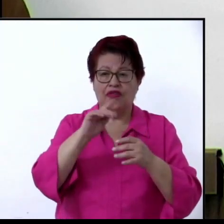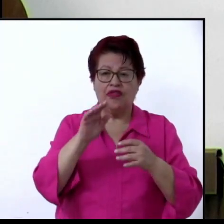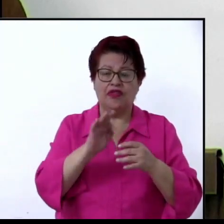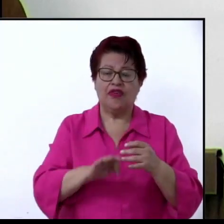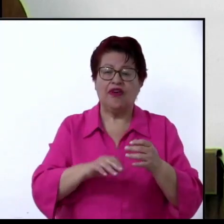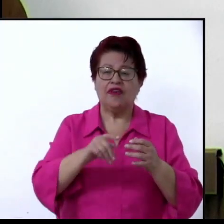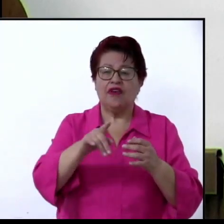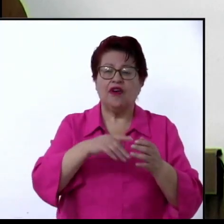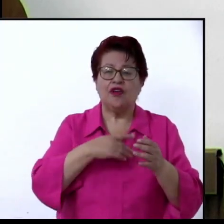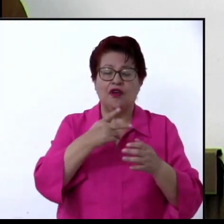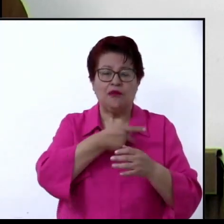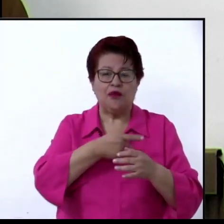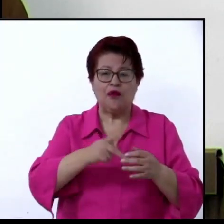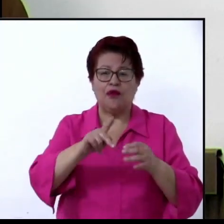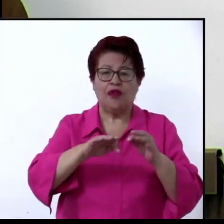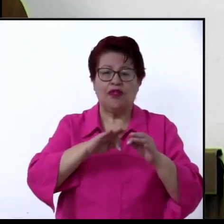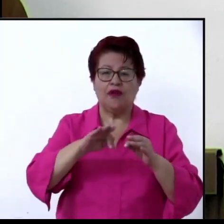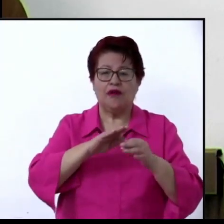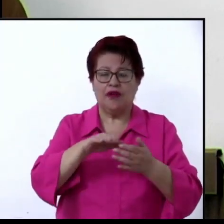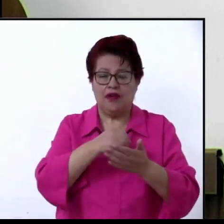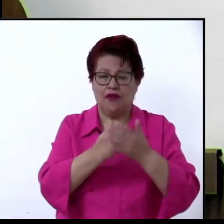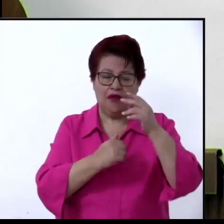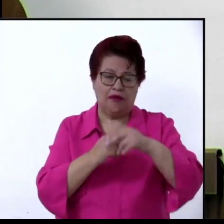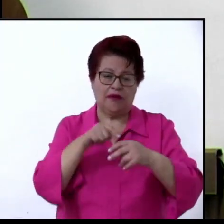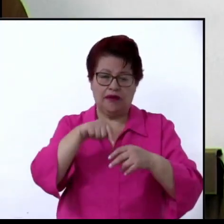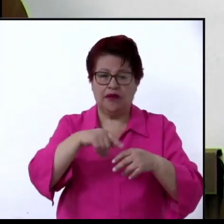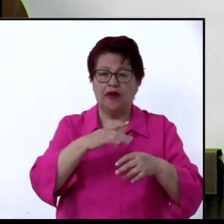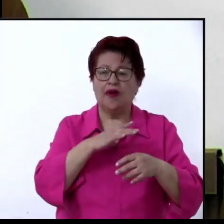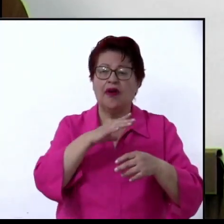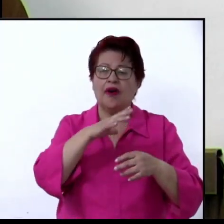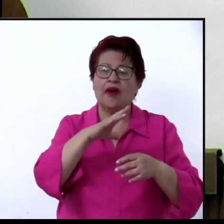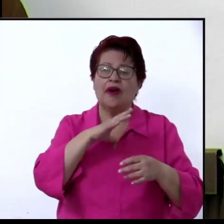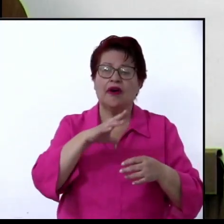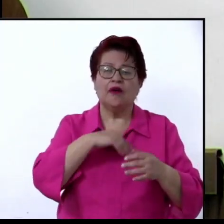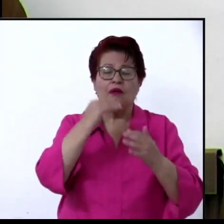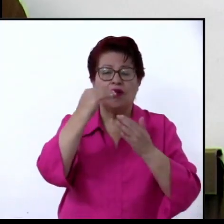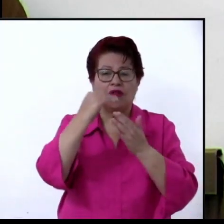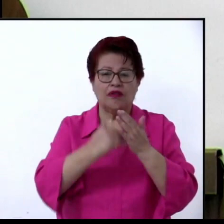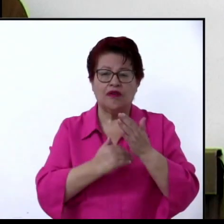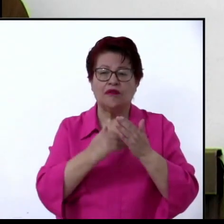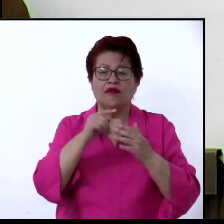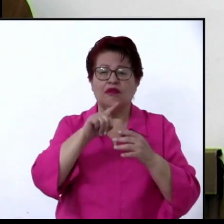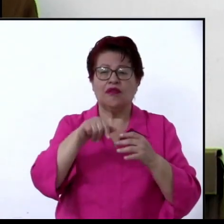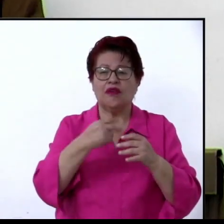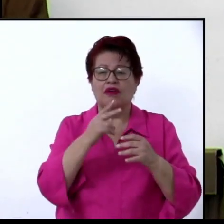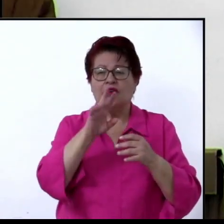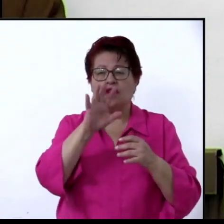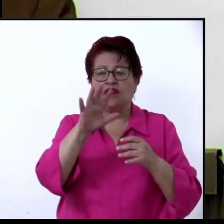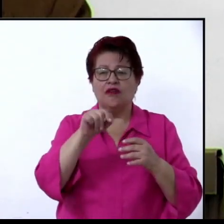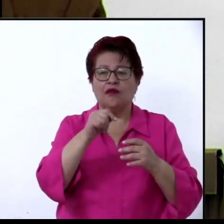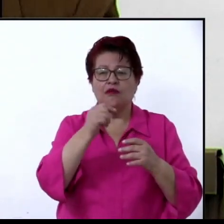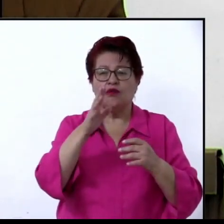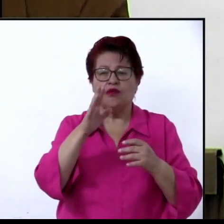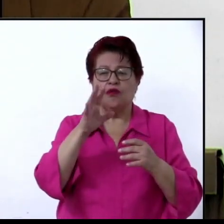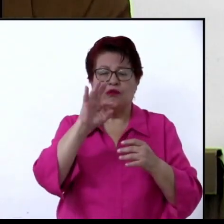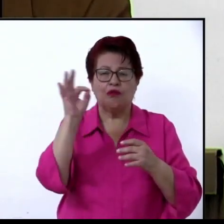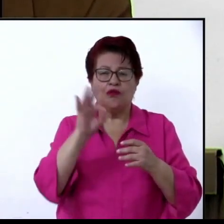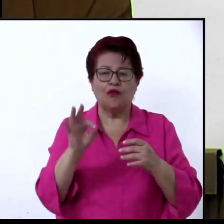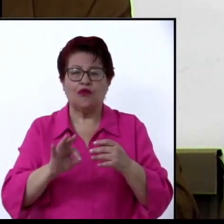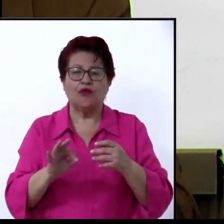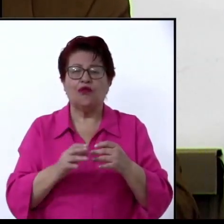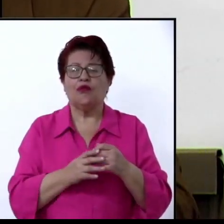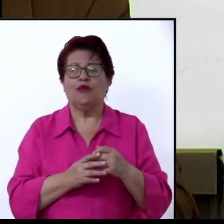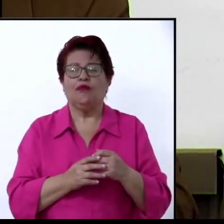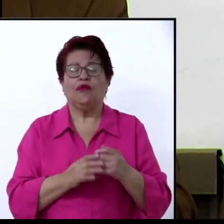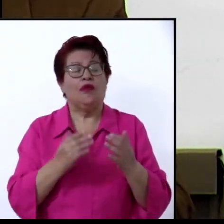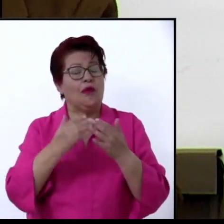población en situación de pobreza laboral, en la Ciudad de México también existe una disminución de 5 puntos porcentuales.